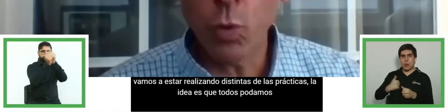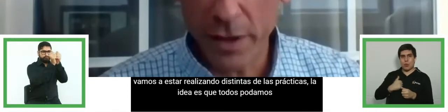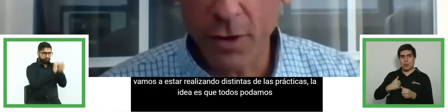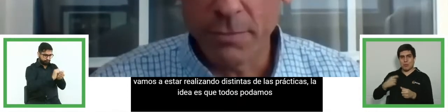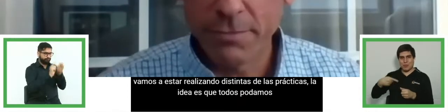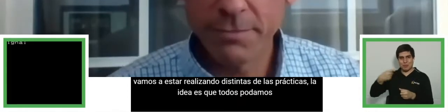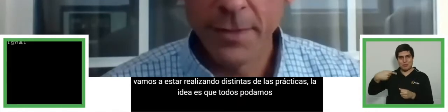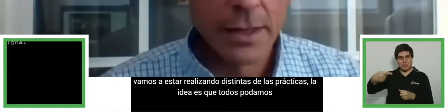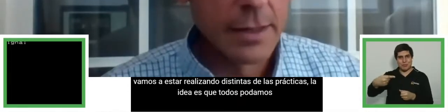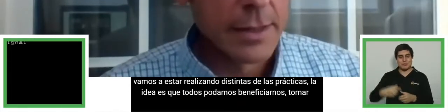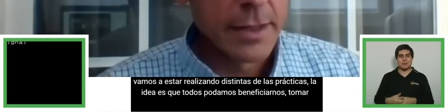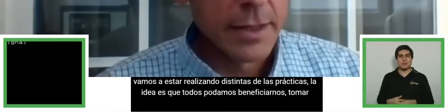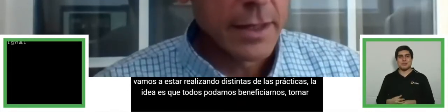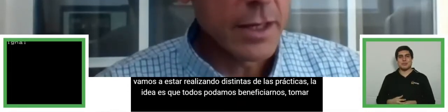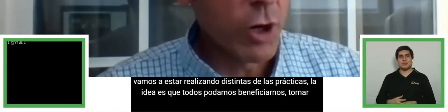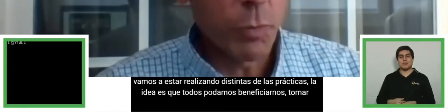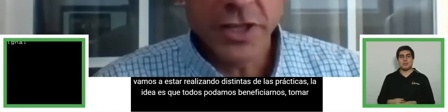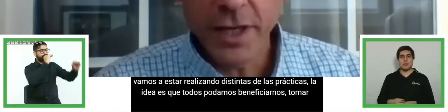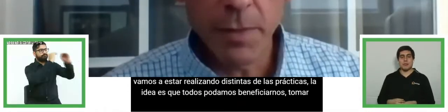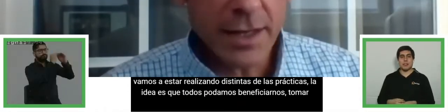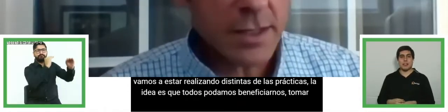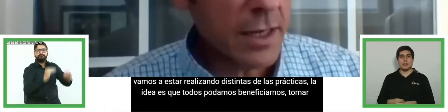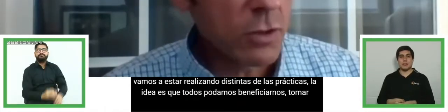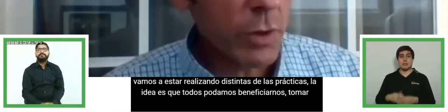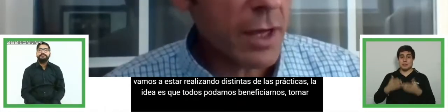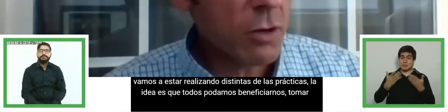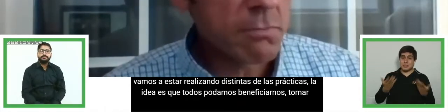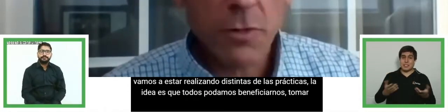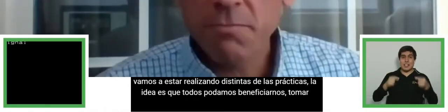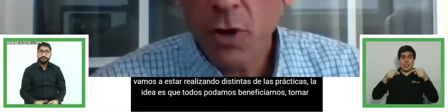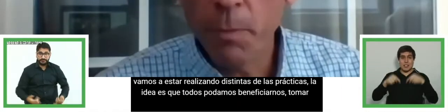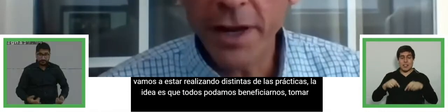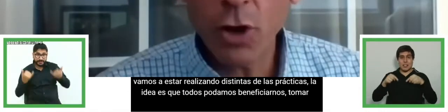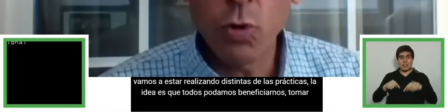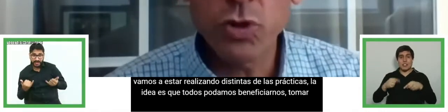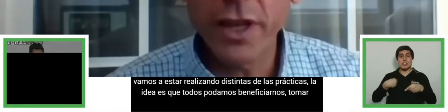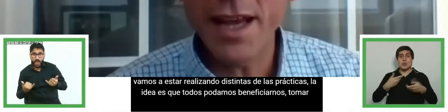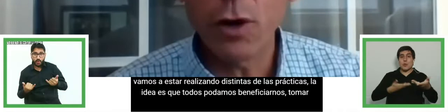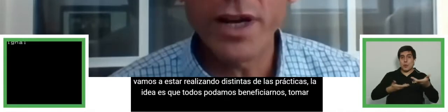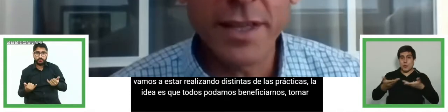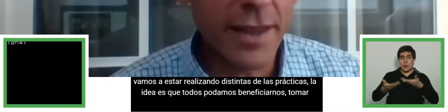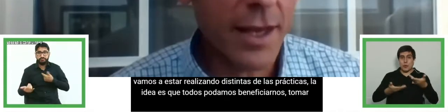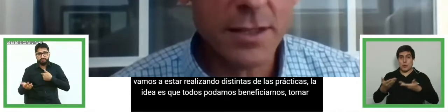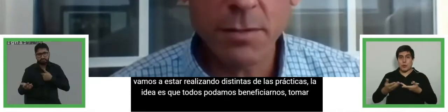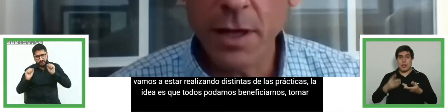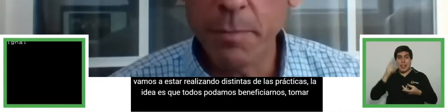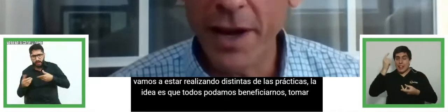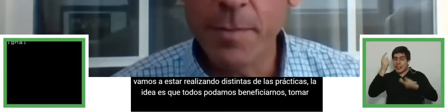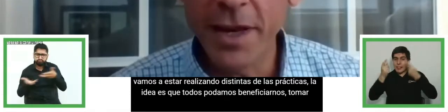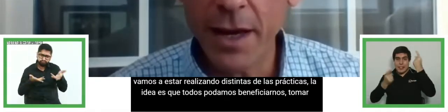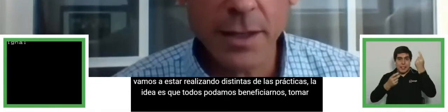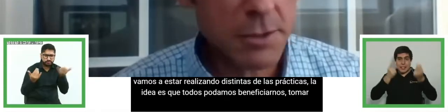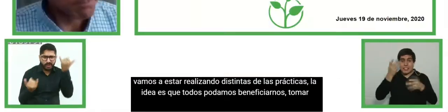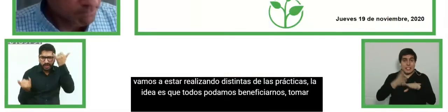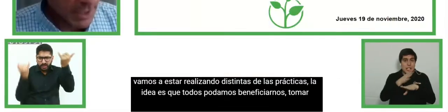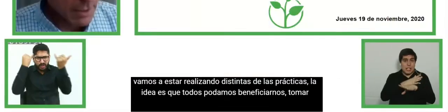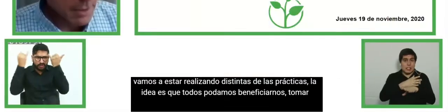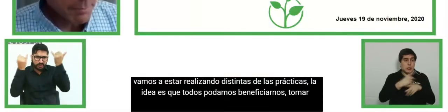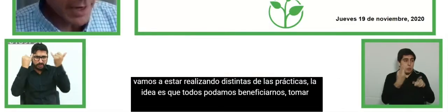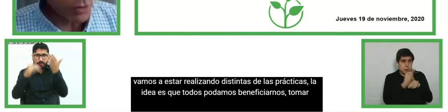de actuación. Y bueno, pues sin más, yo voy a compartir con ustedes algunas ideas